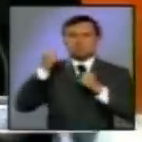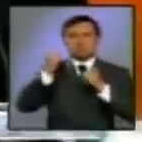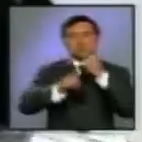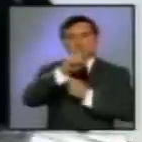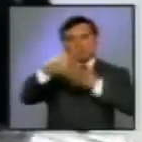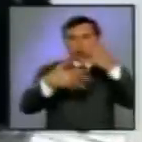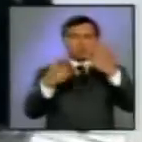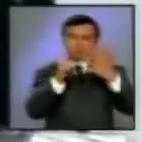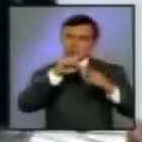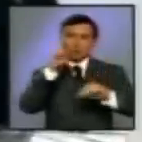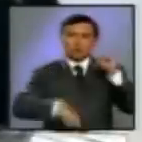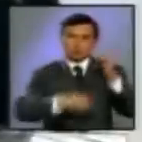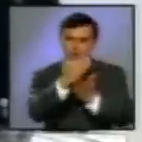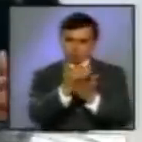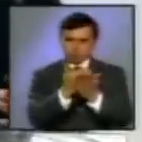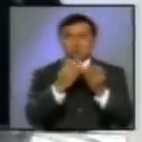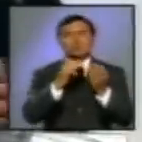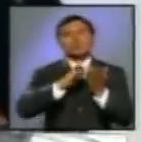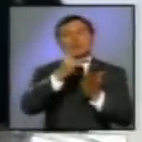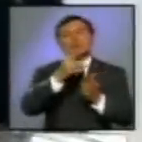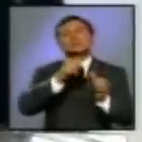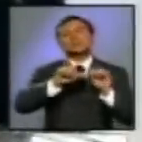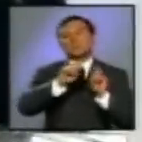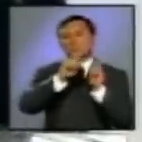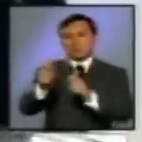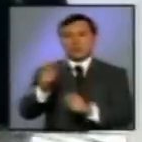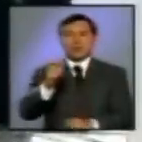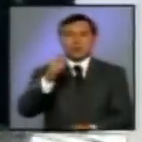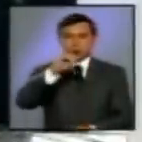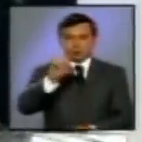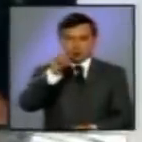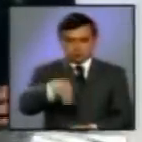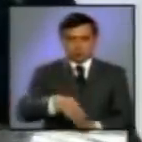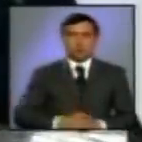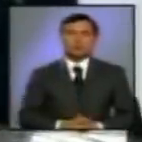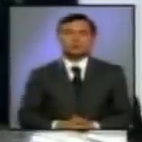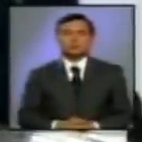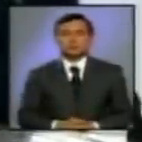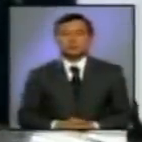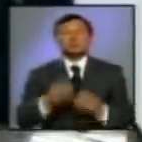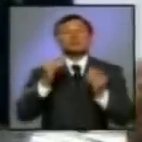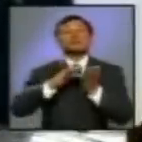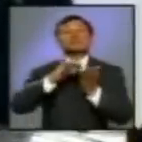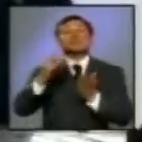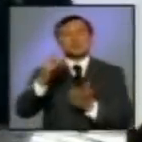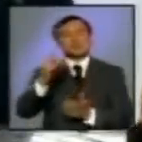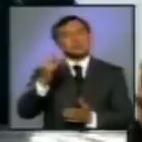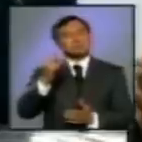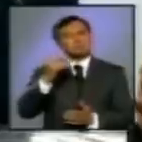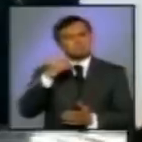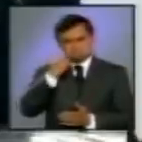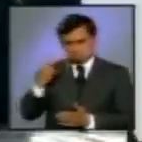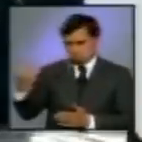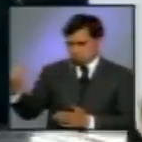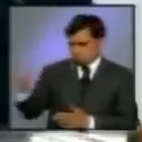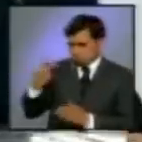Mota. Muchas gracias. Quiero en primer lugar decir que aprecio mucho la invitación, pero realmente eso es lo